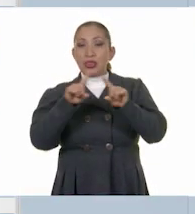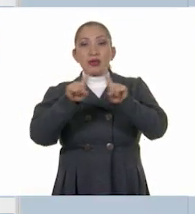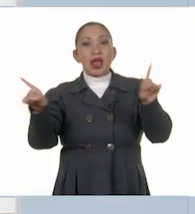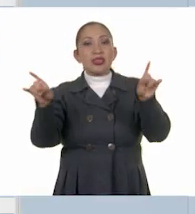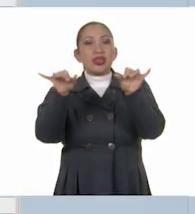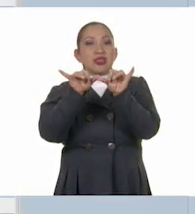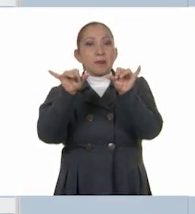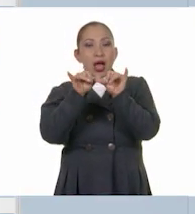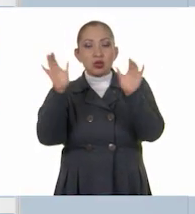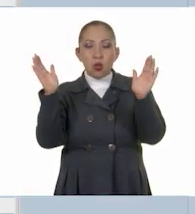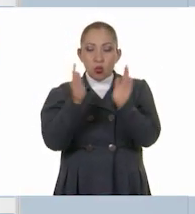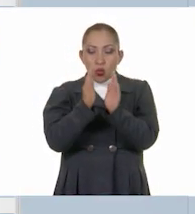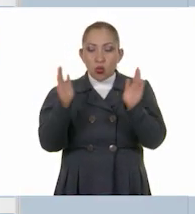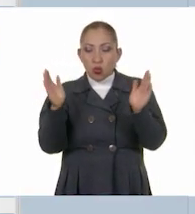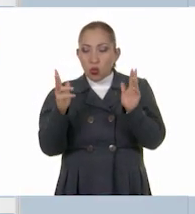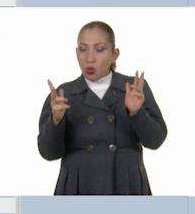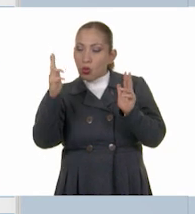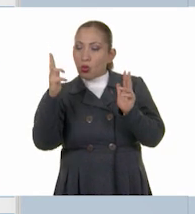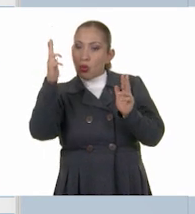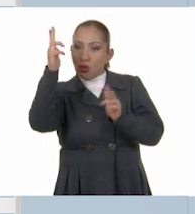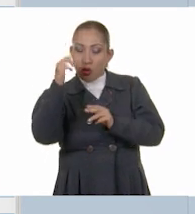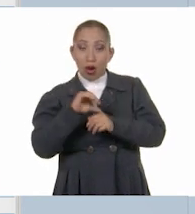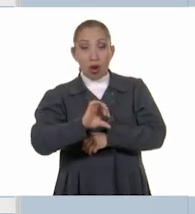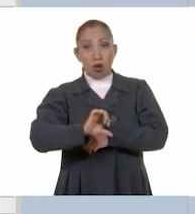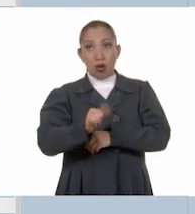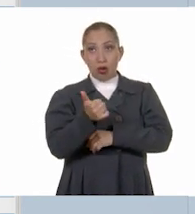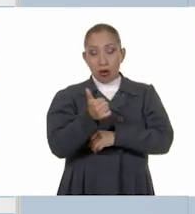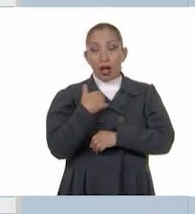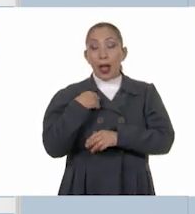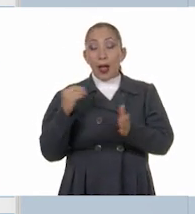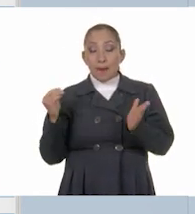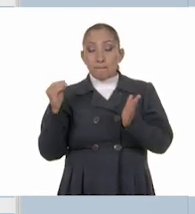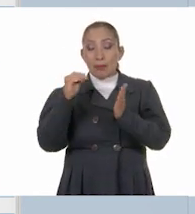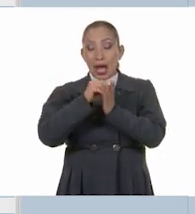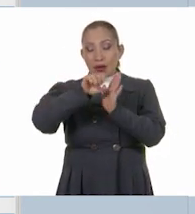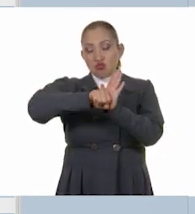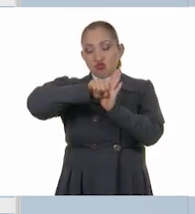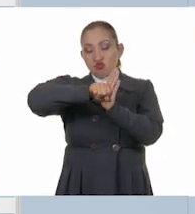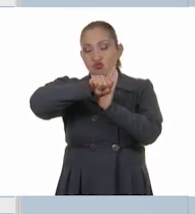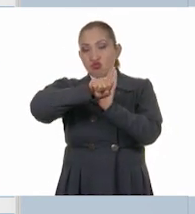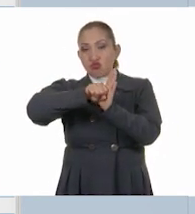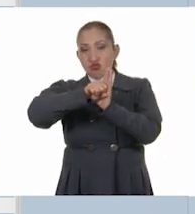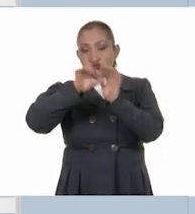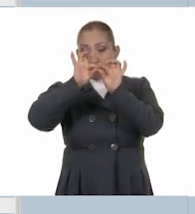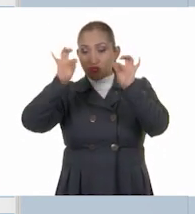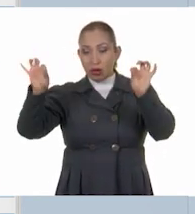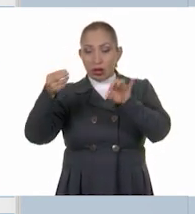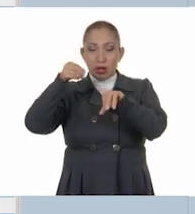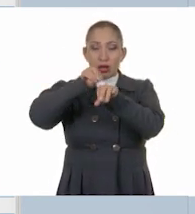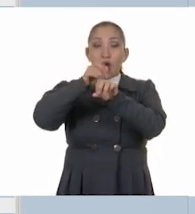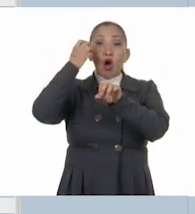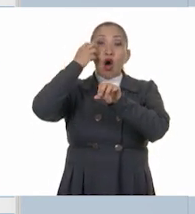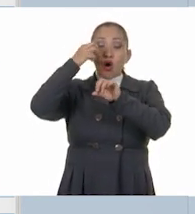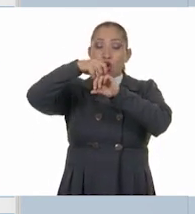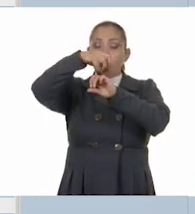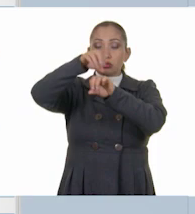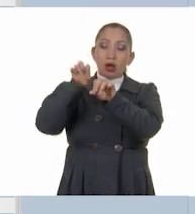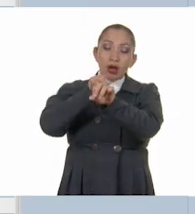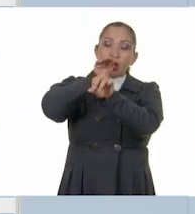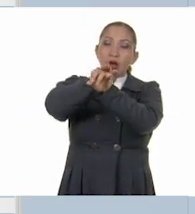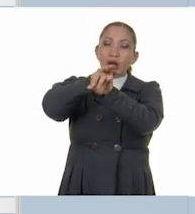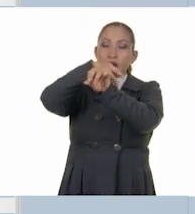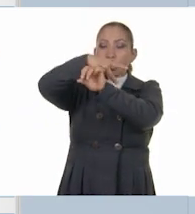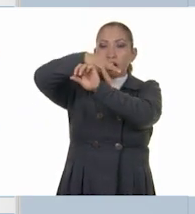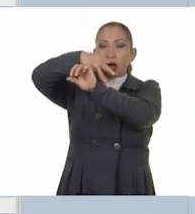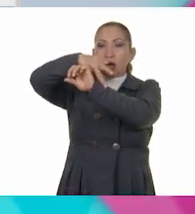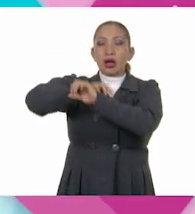diferentes tamaños. Número 11, pegar las tiras detrás de los ojos. Muy bien. ¿Y